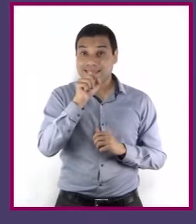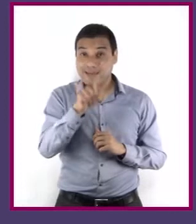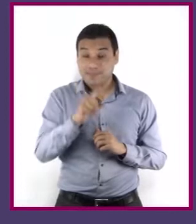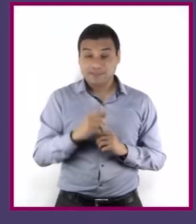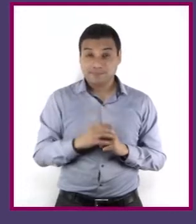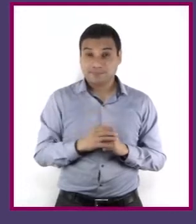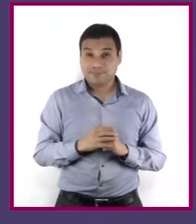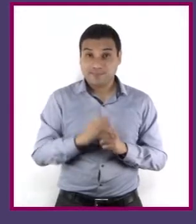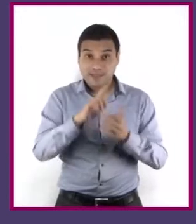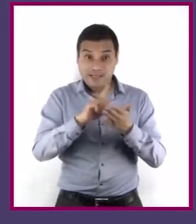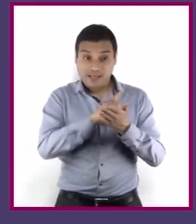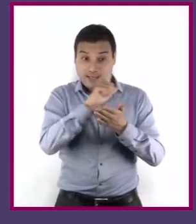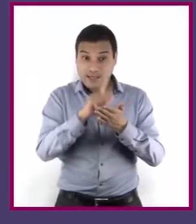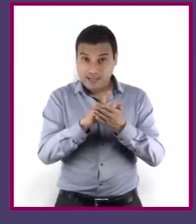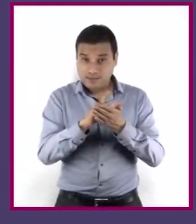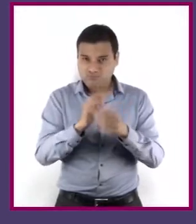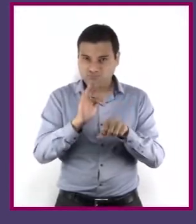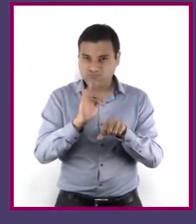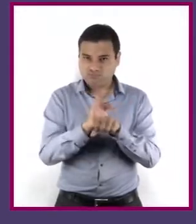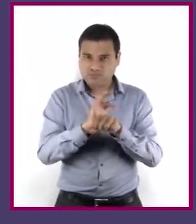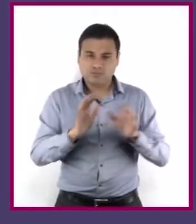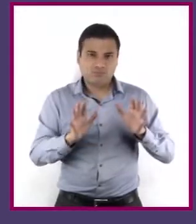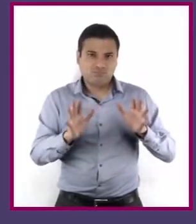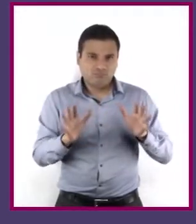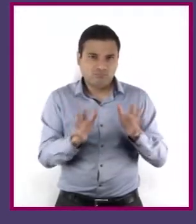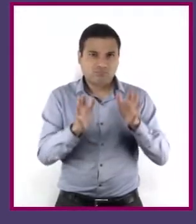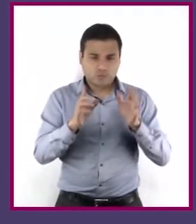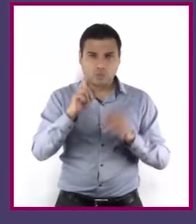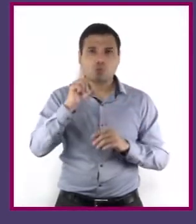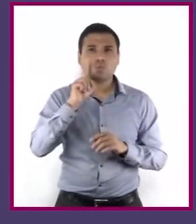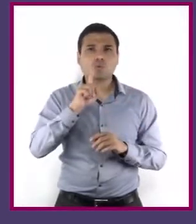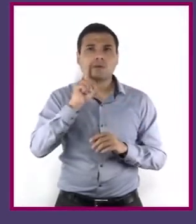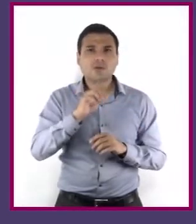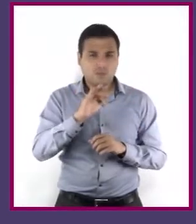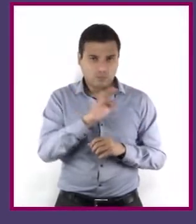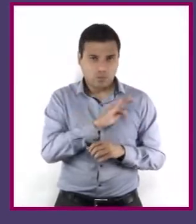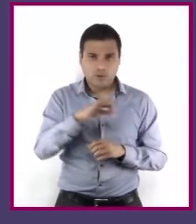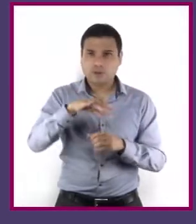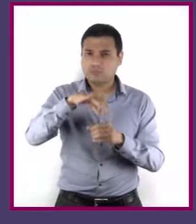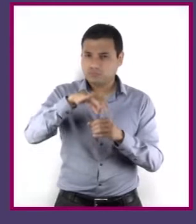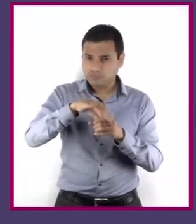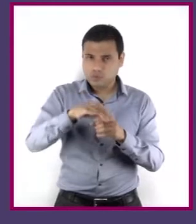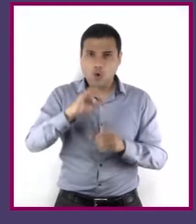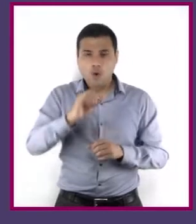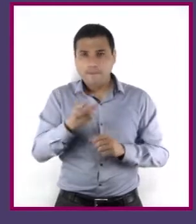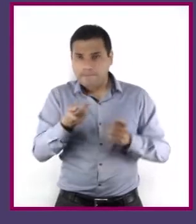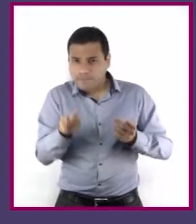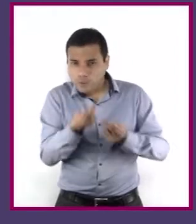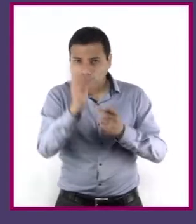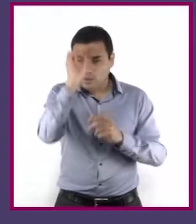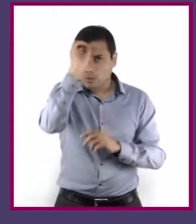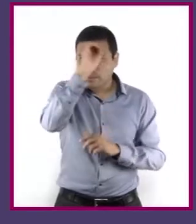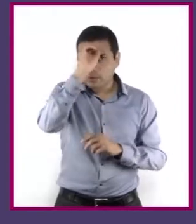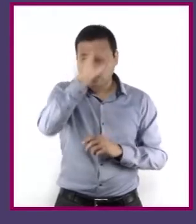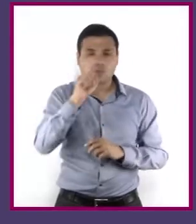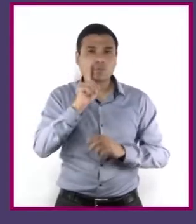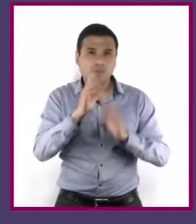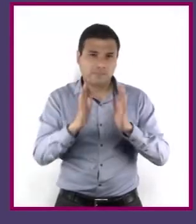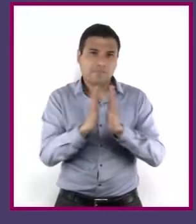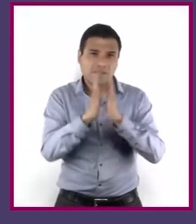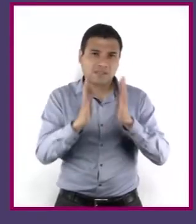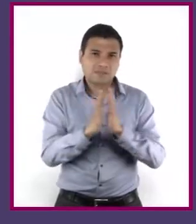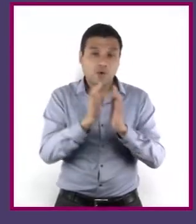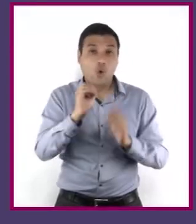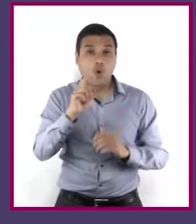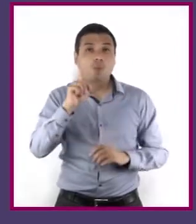las mujeres voten en todas las elecciones y referéndums públicos, sean elegibles para